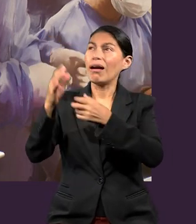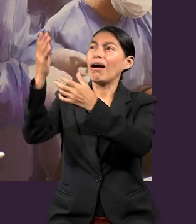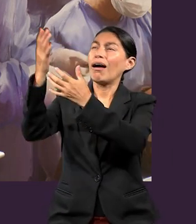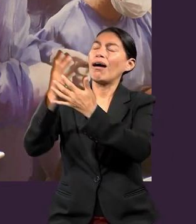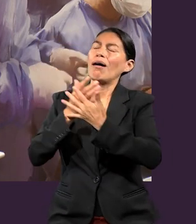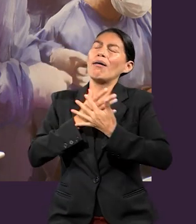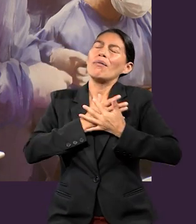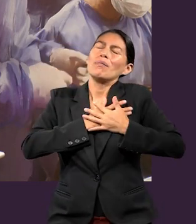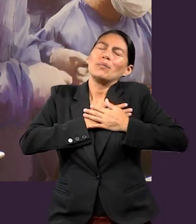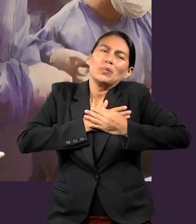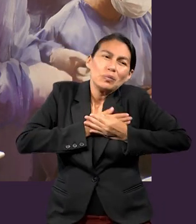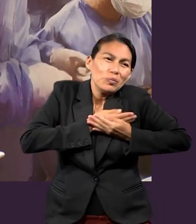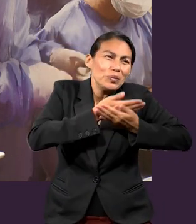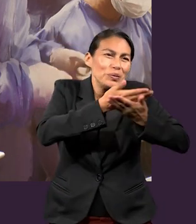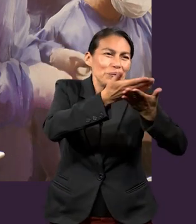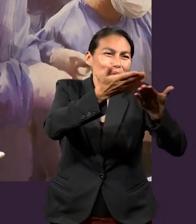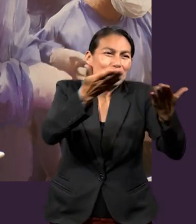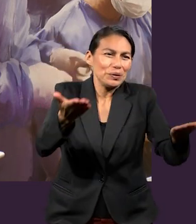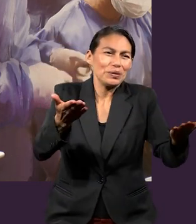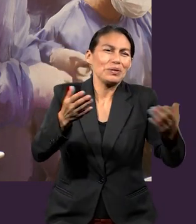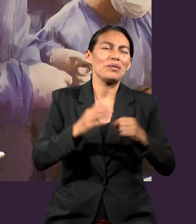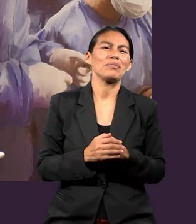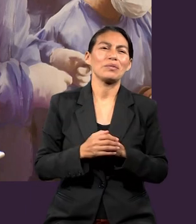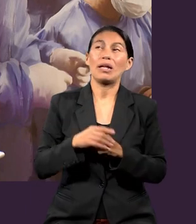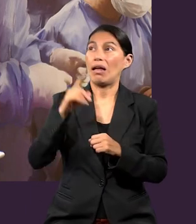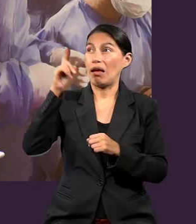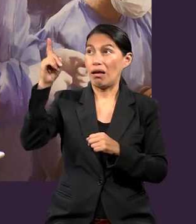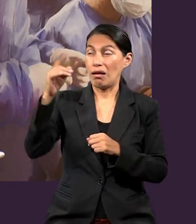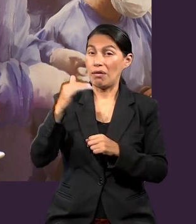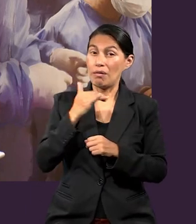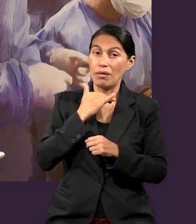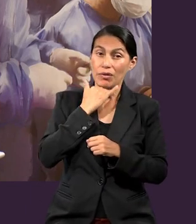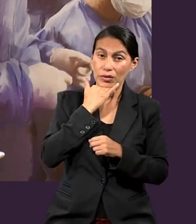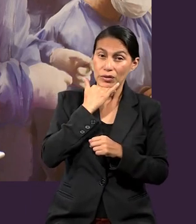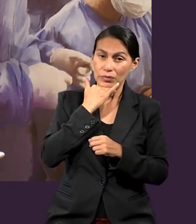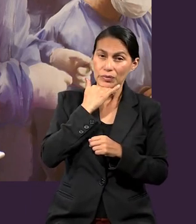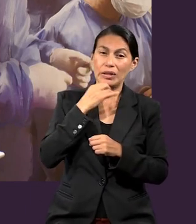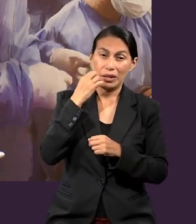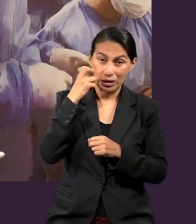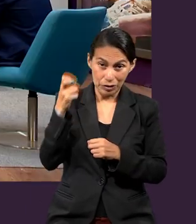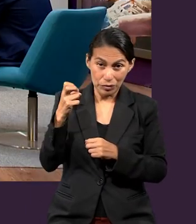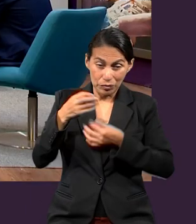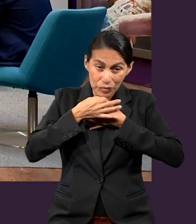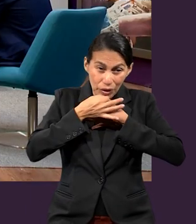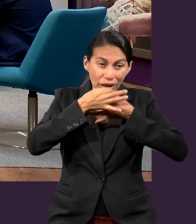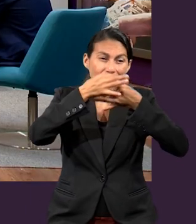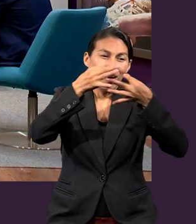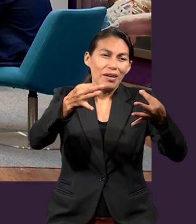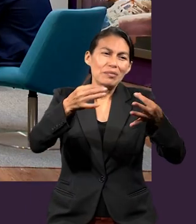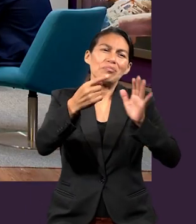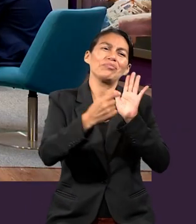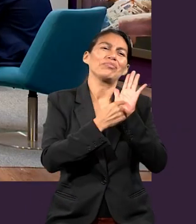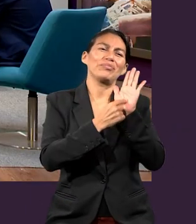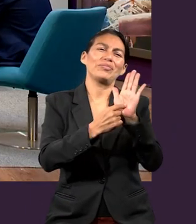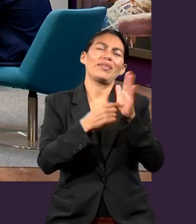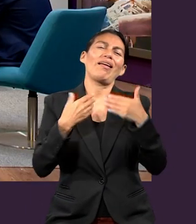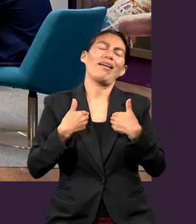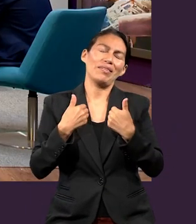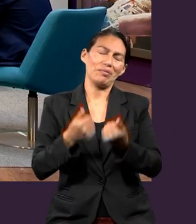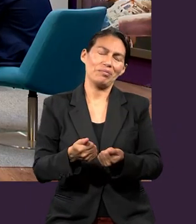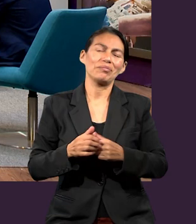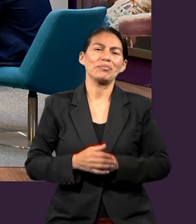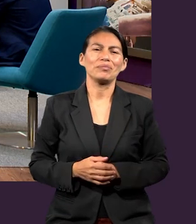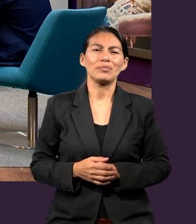reflejar el amor y la convicción y la certeza de que hemos sido perdonados por nuestros pecados. Claro que sí. Yo me quedo